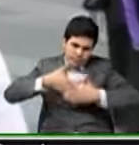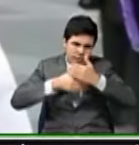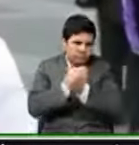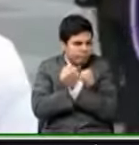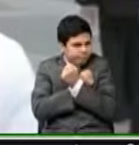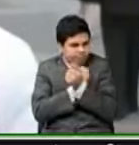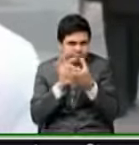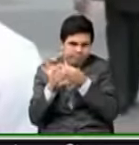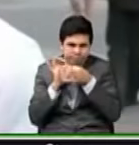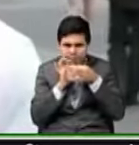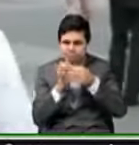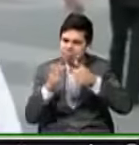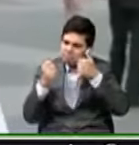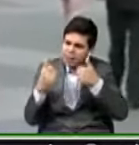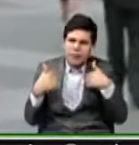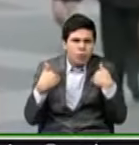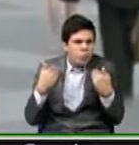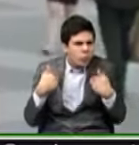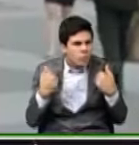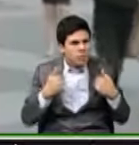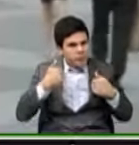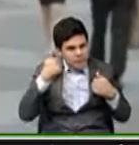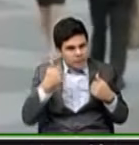que nos gusta siempre estar viéndonos bien